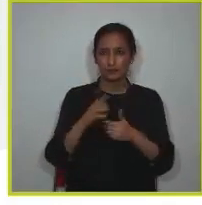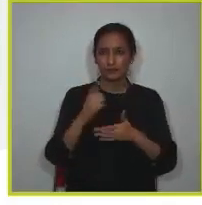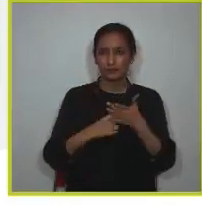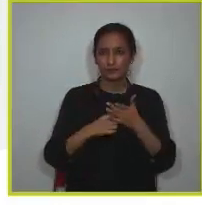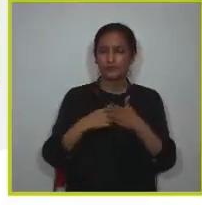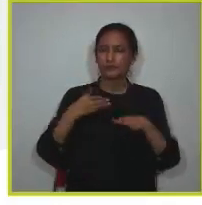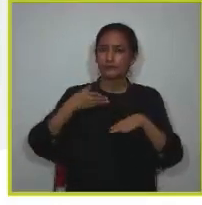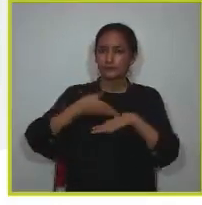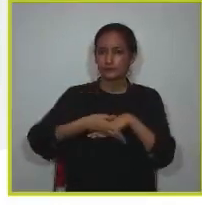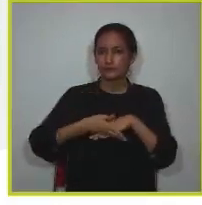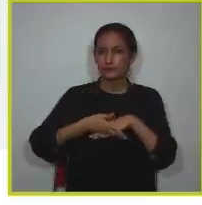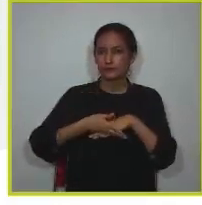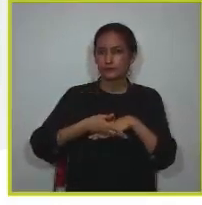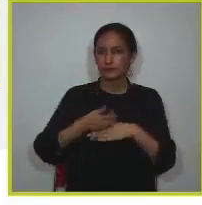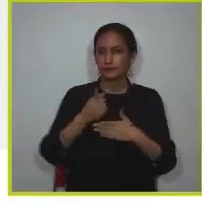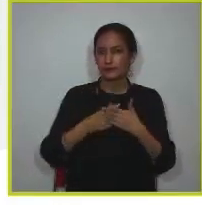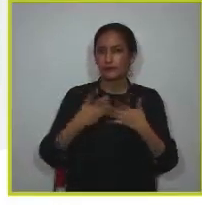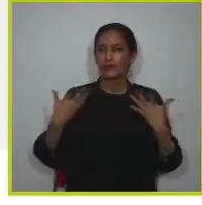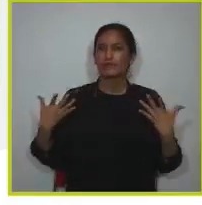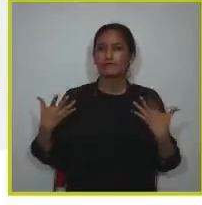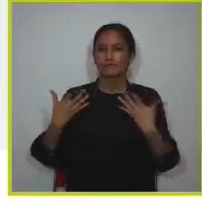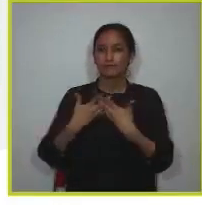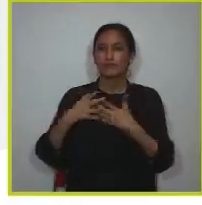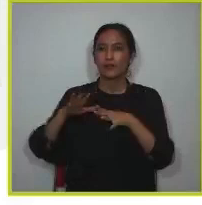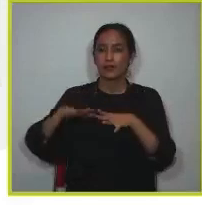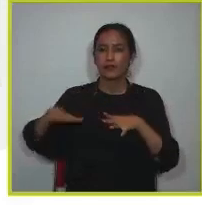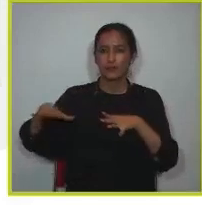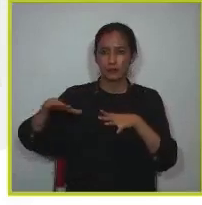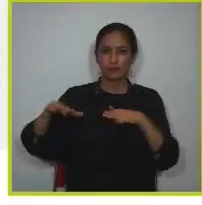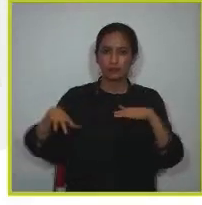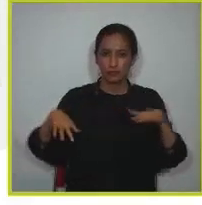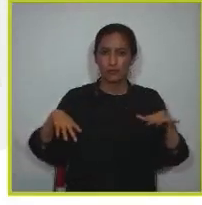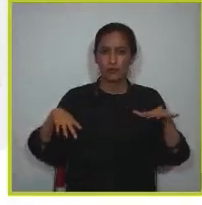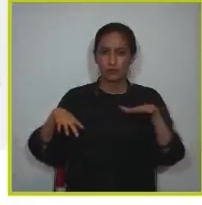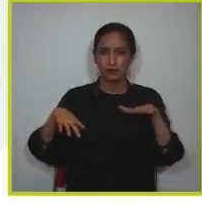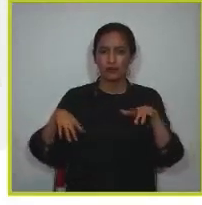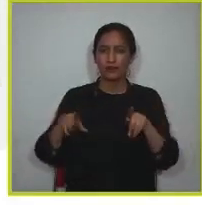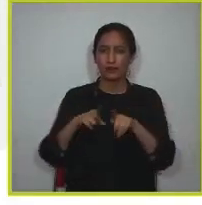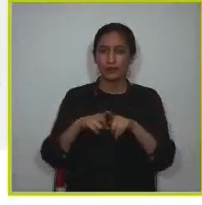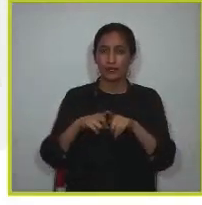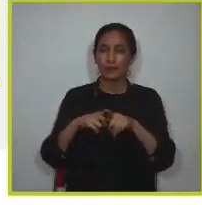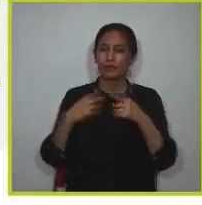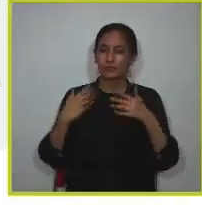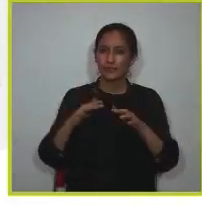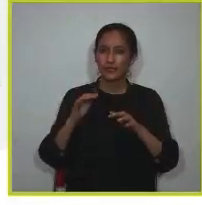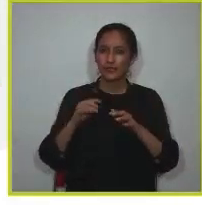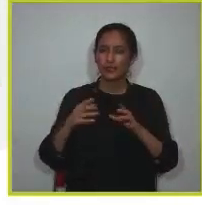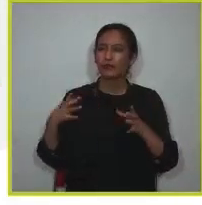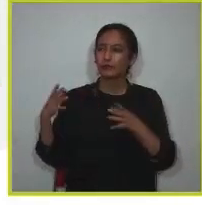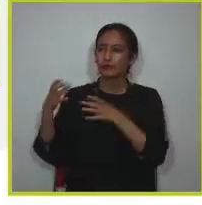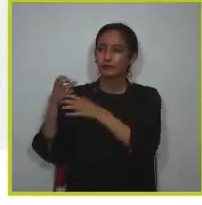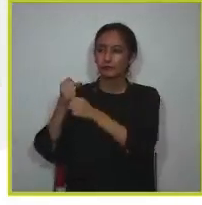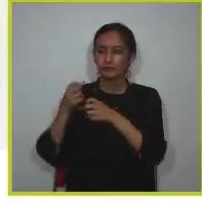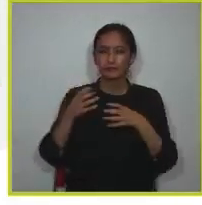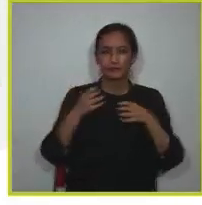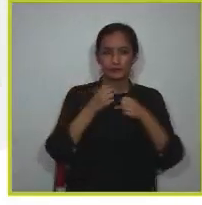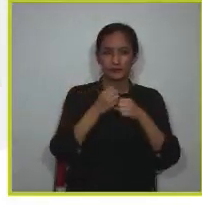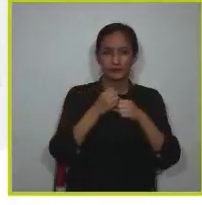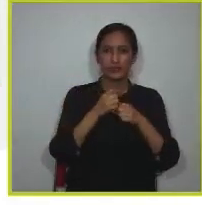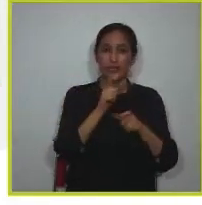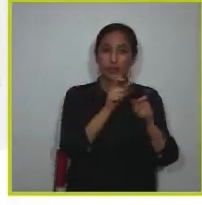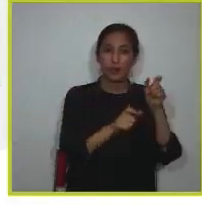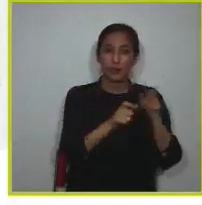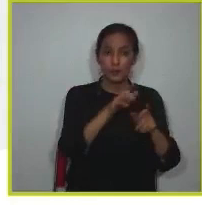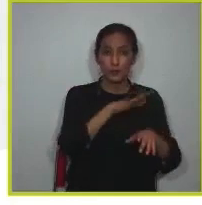intervención integral territorial ha permitido sistematizar conjuntamente con los